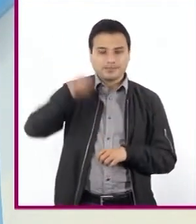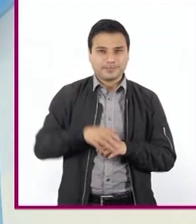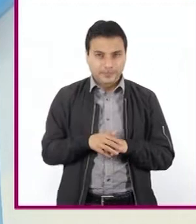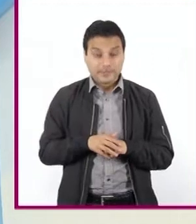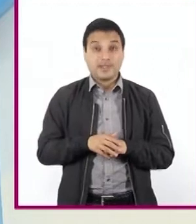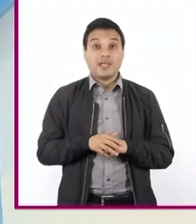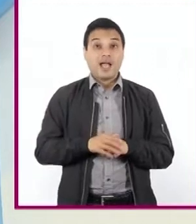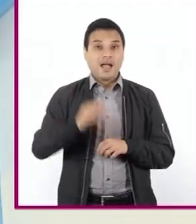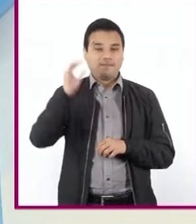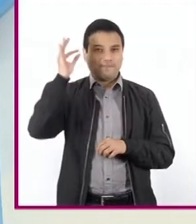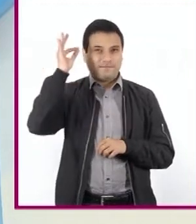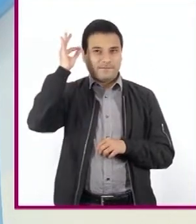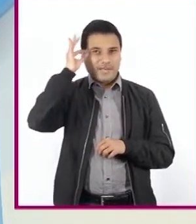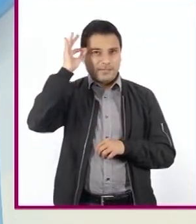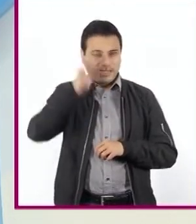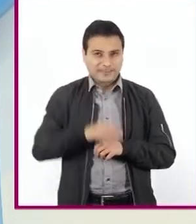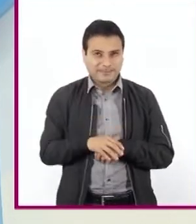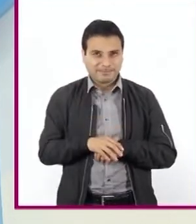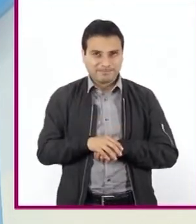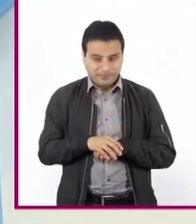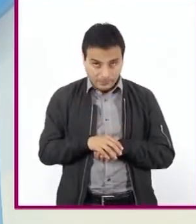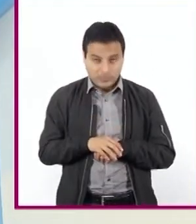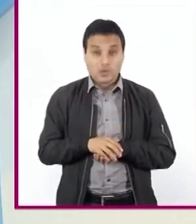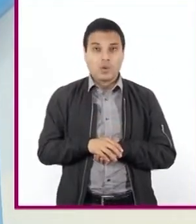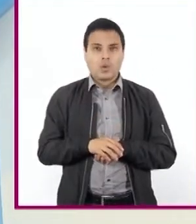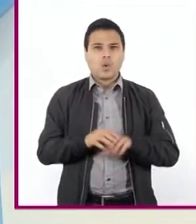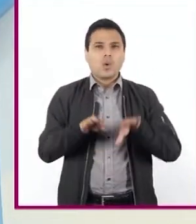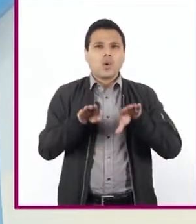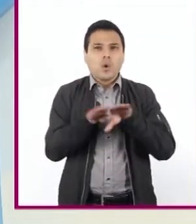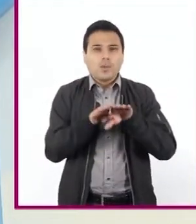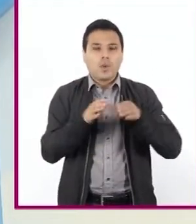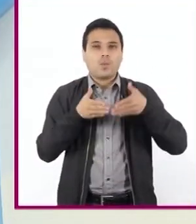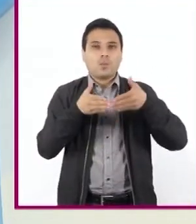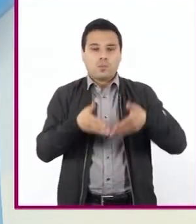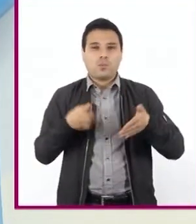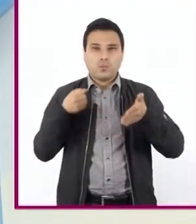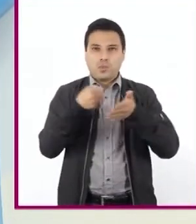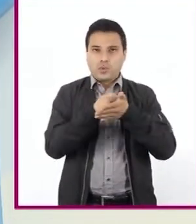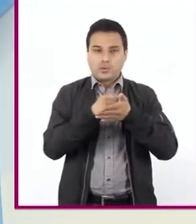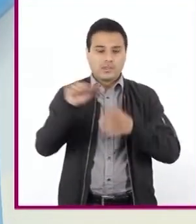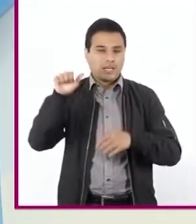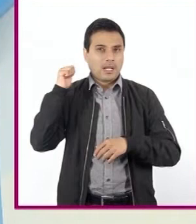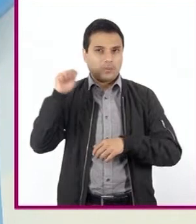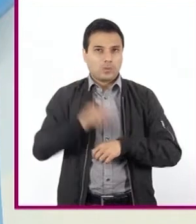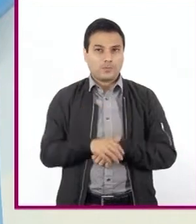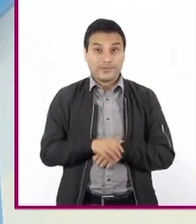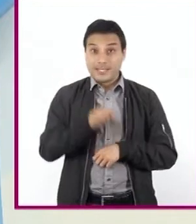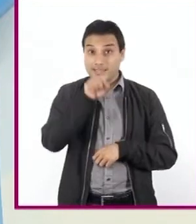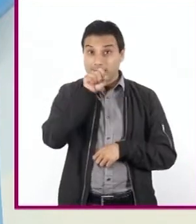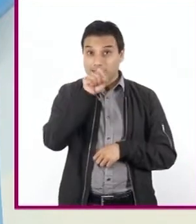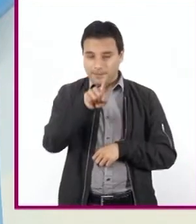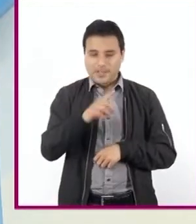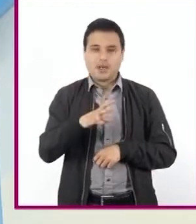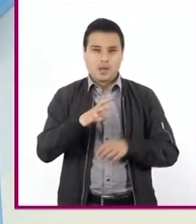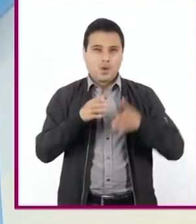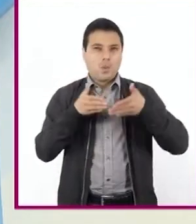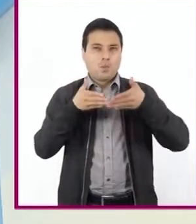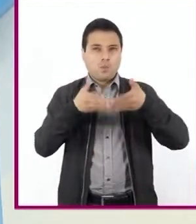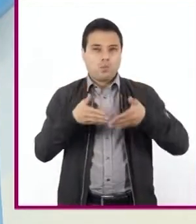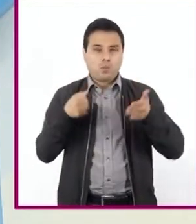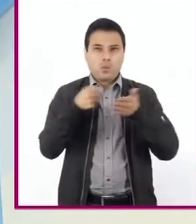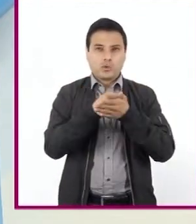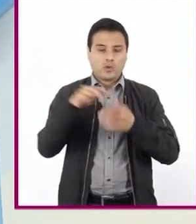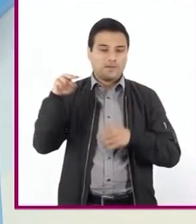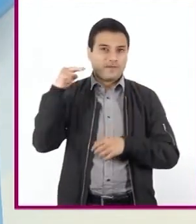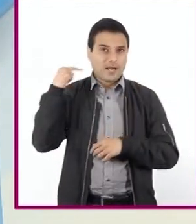las islas y la metrópoli por el puerto de Veracruz. El más importante era el de Filipinas, porque prohibió